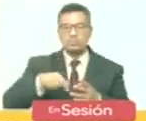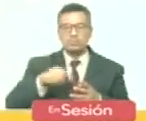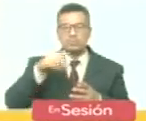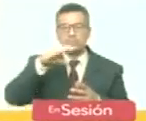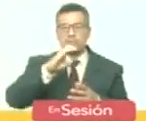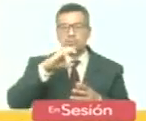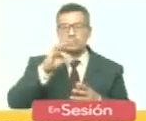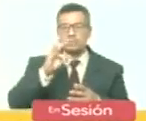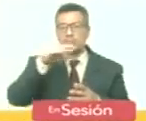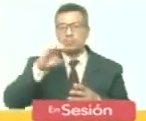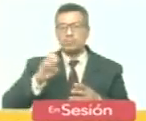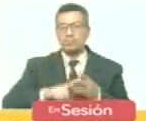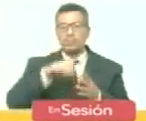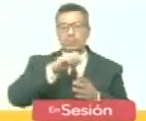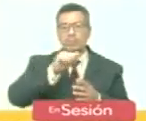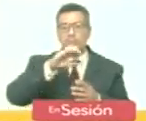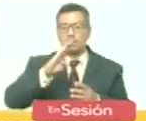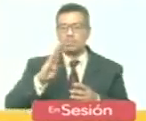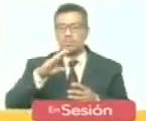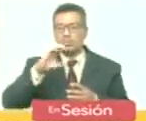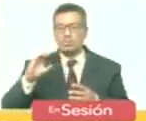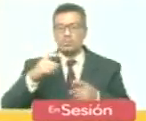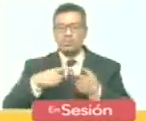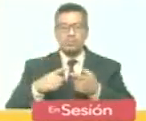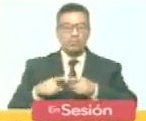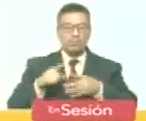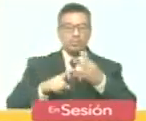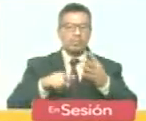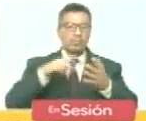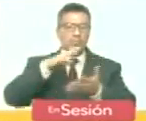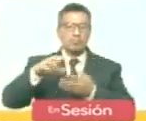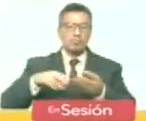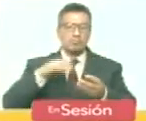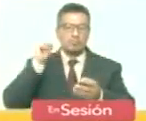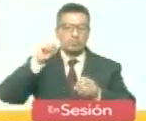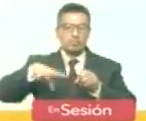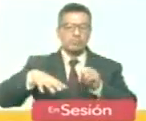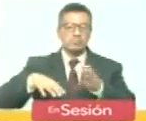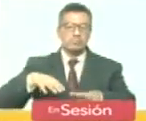El País, ABC, etcétera, y toda esa basura mediática.